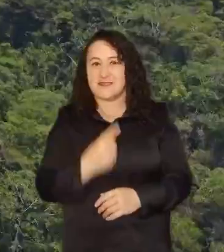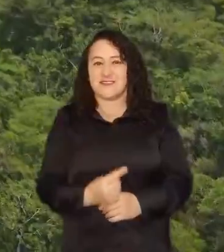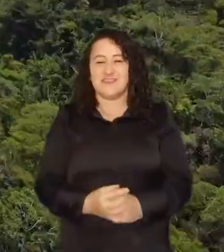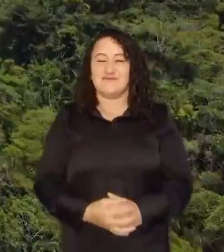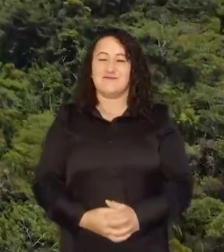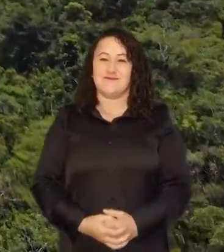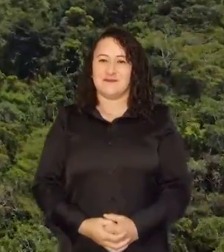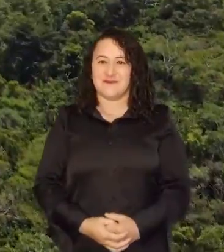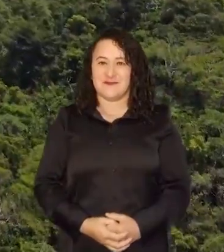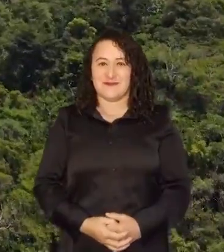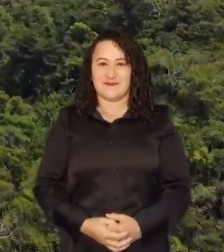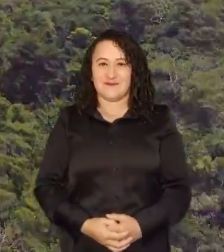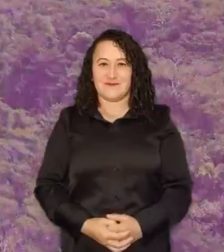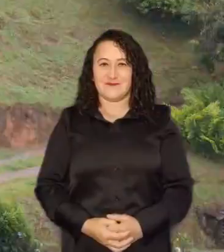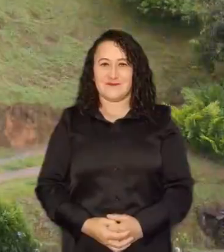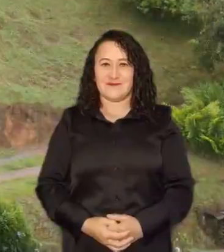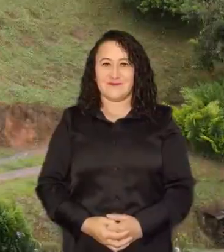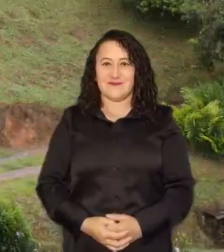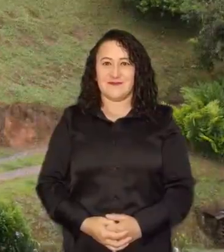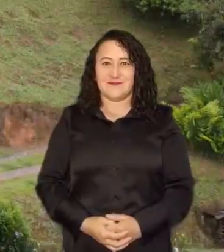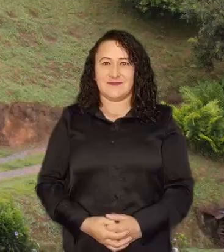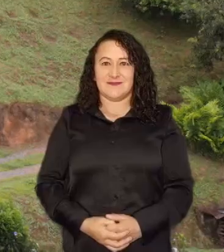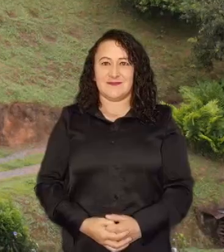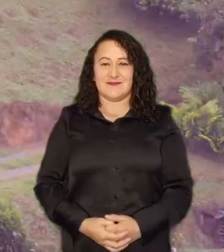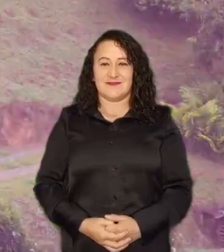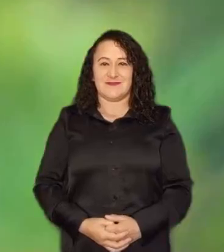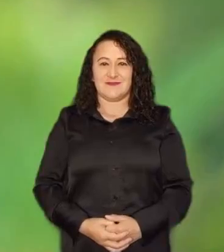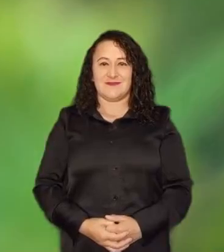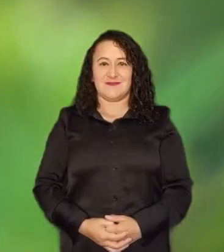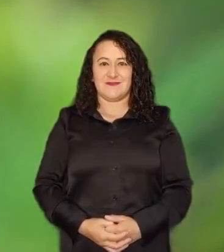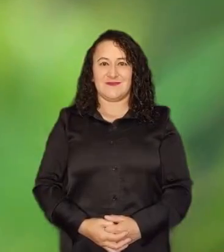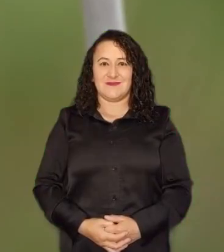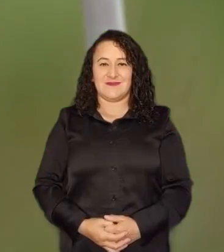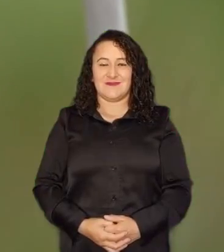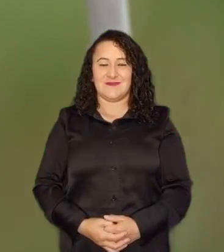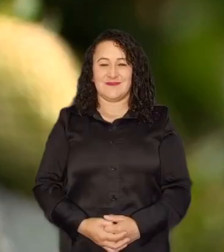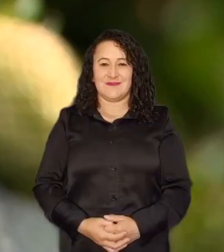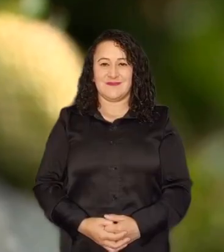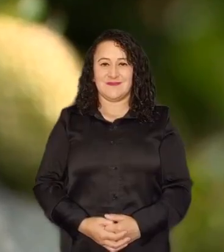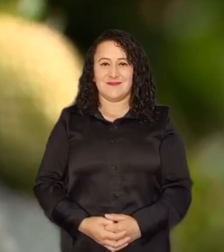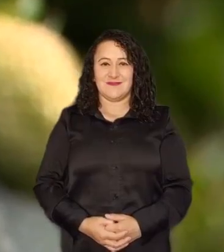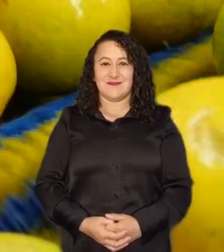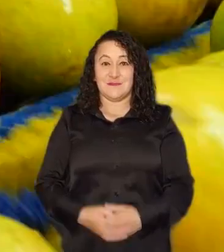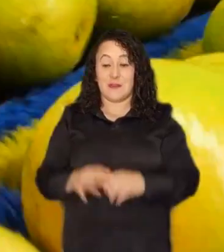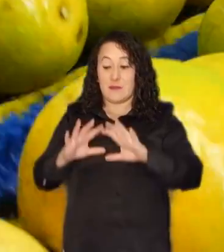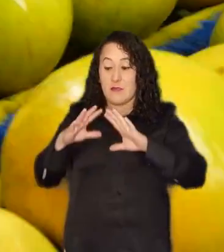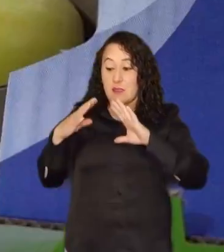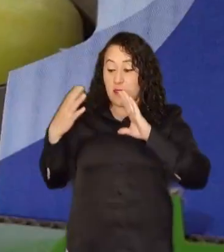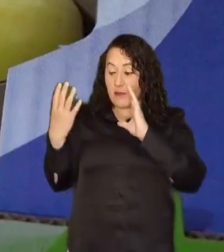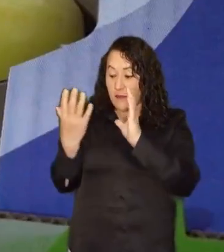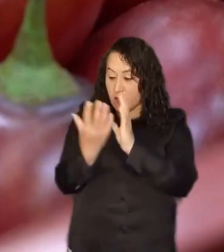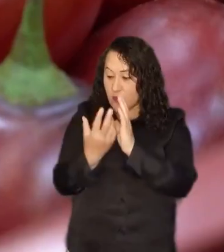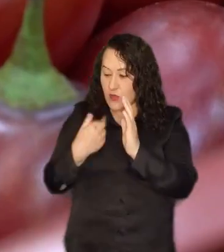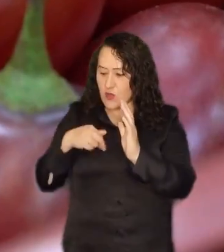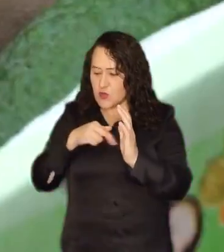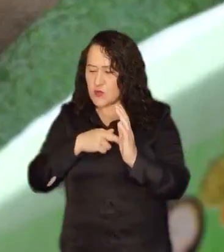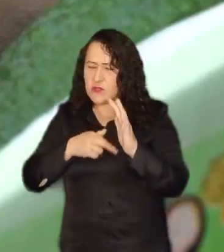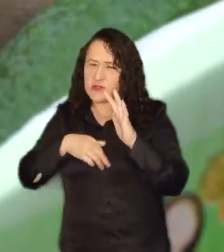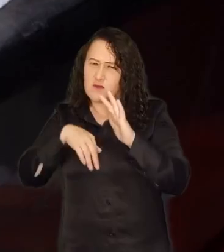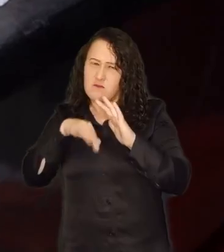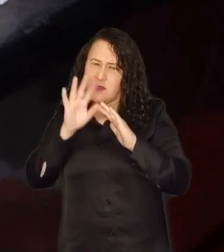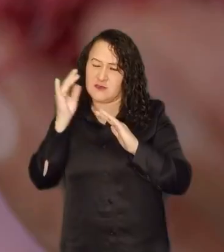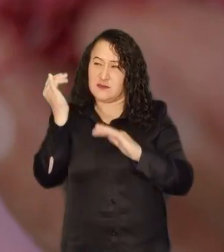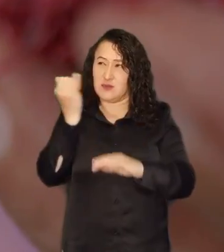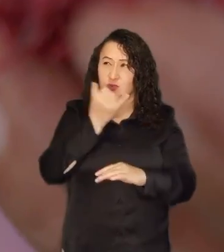Los tonos que dan vida y aliento a nuestro hogar y que representan el equilibrio matizados por el colorido vivo de todos los alimentos que